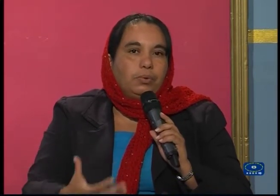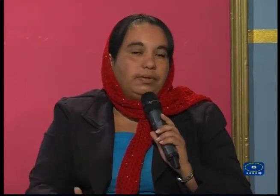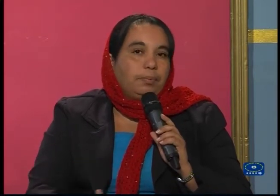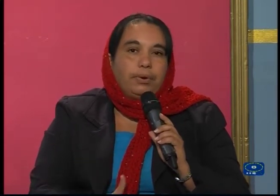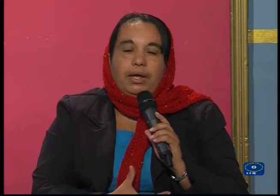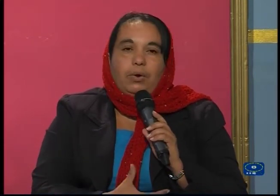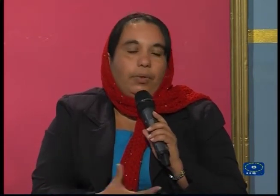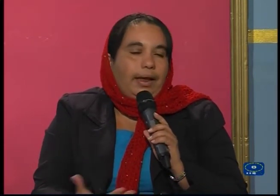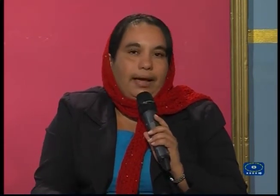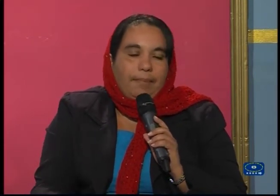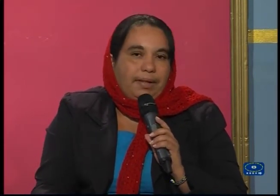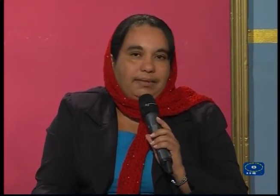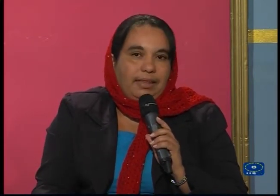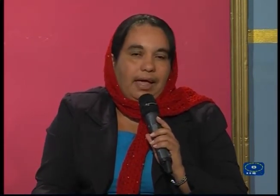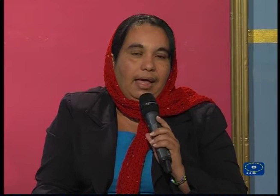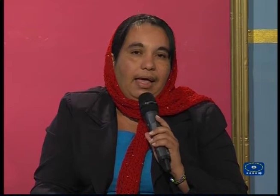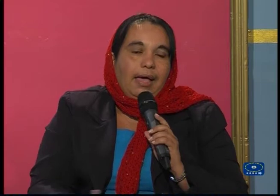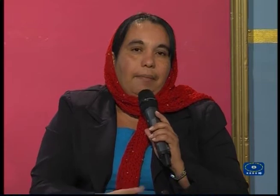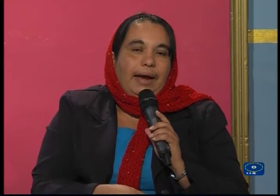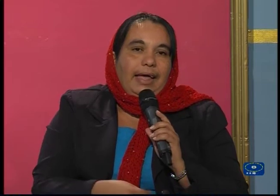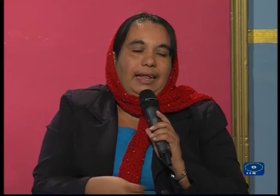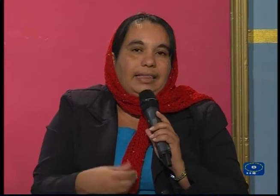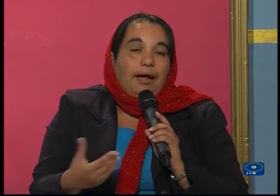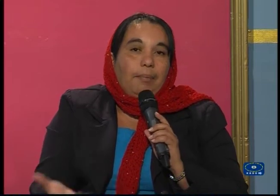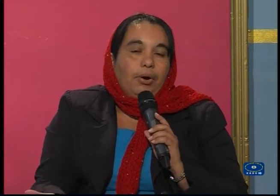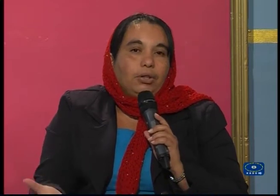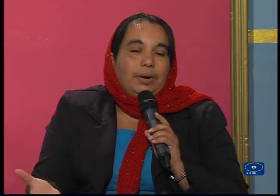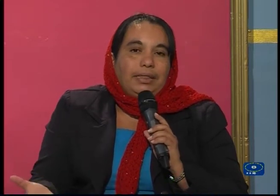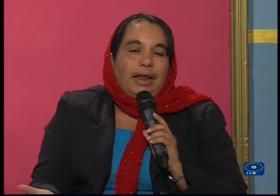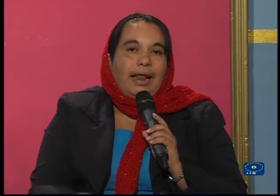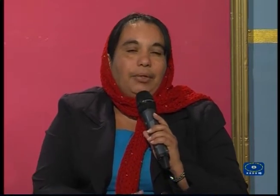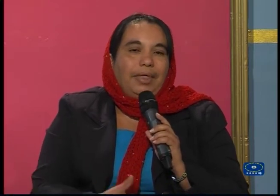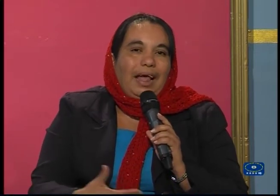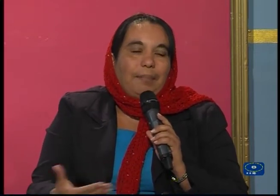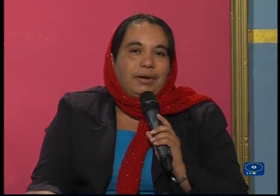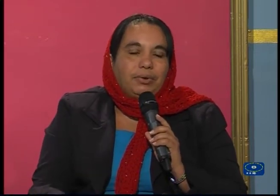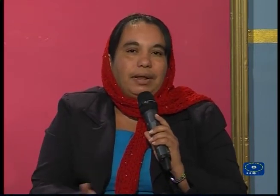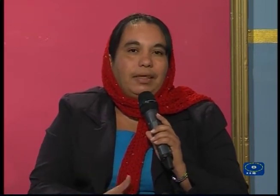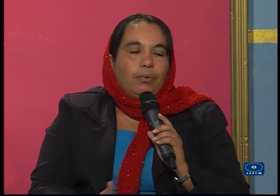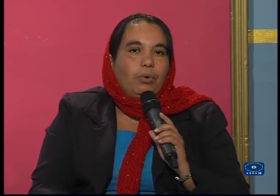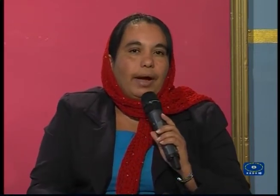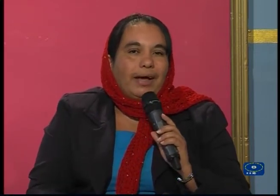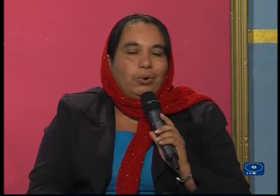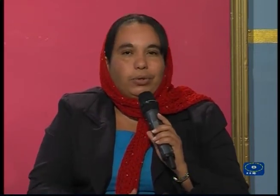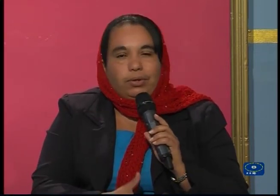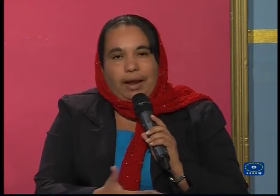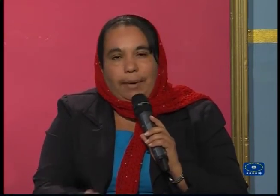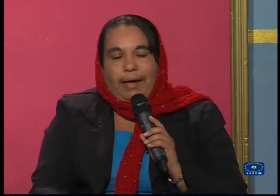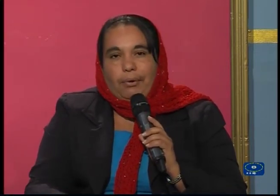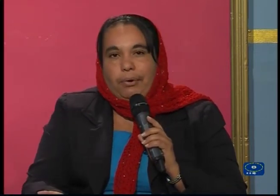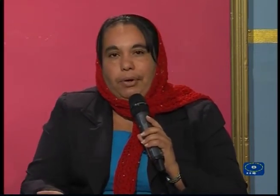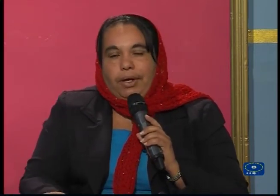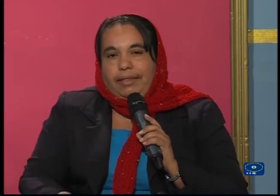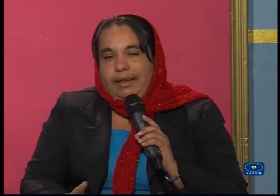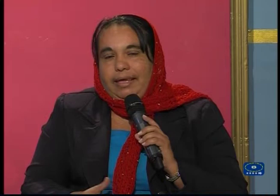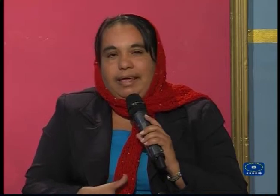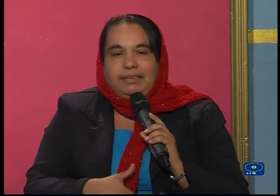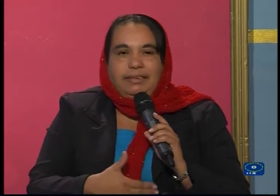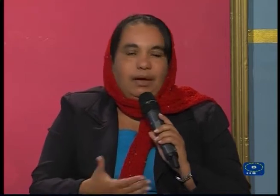nuevos autobuses porque no da la capacidad para el transbordo o el traslado de las personas de un lugar a otro,